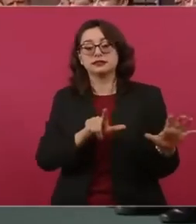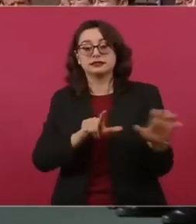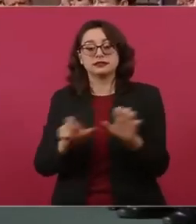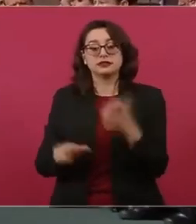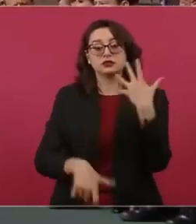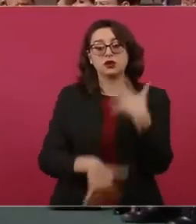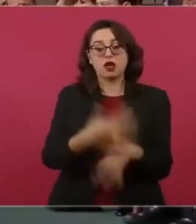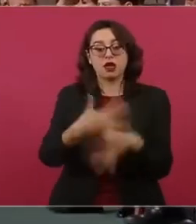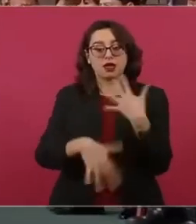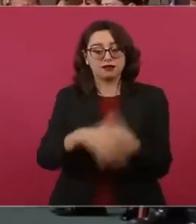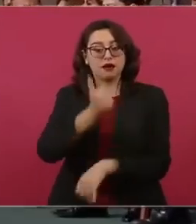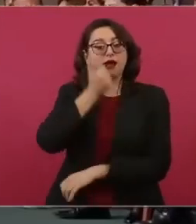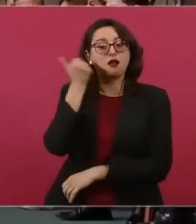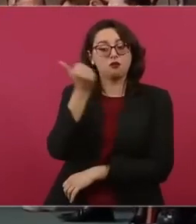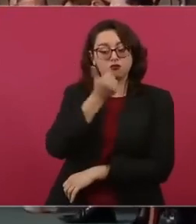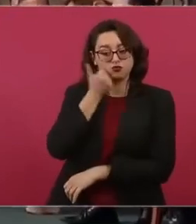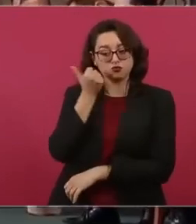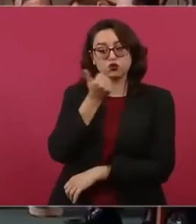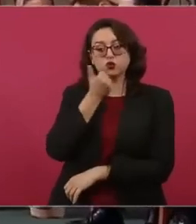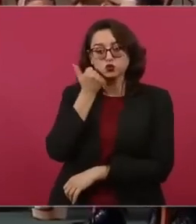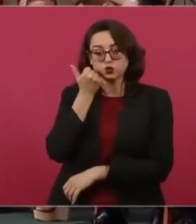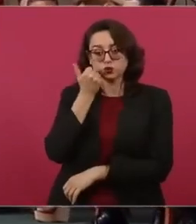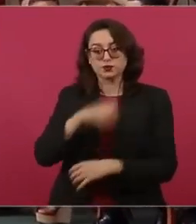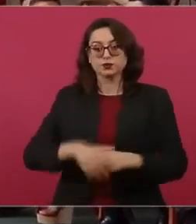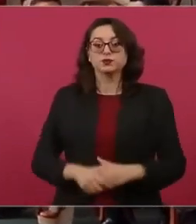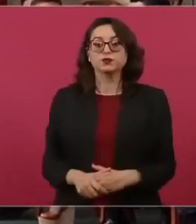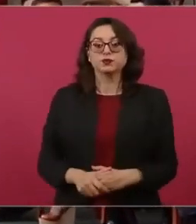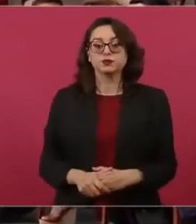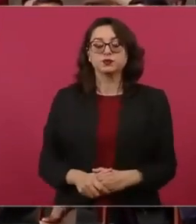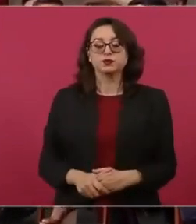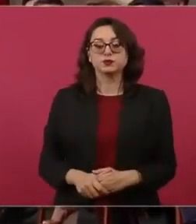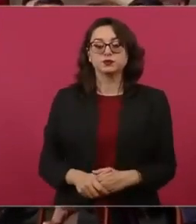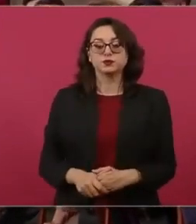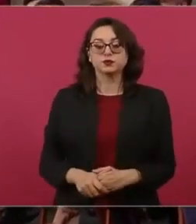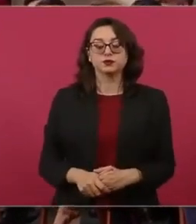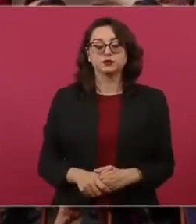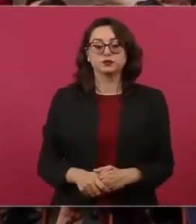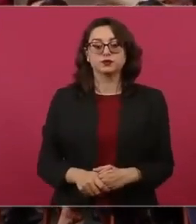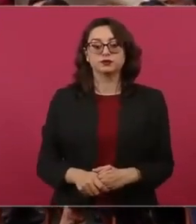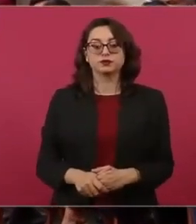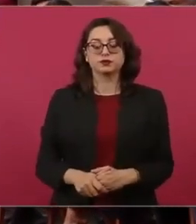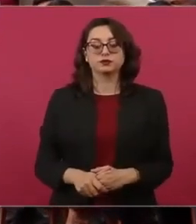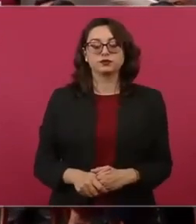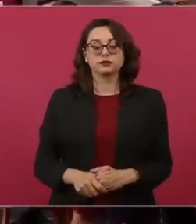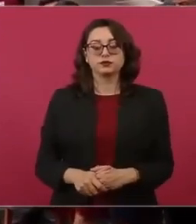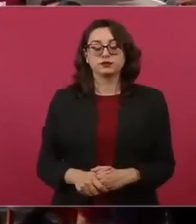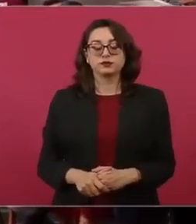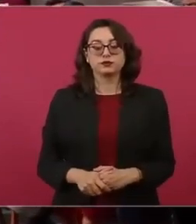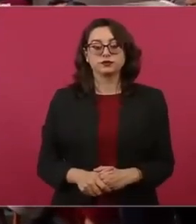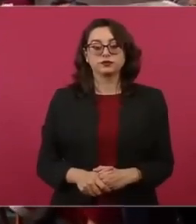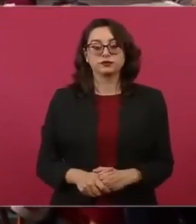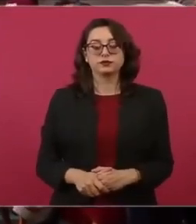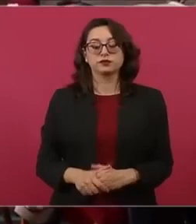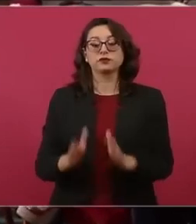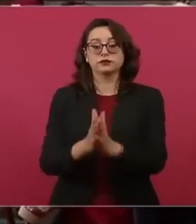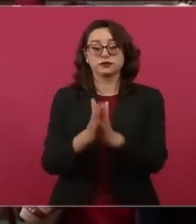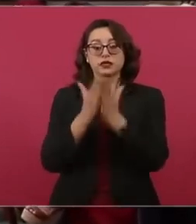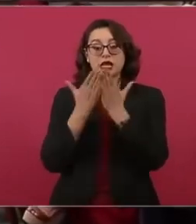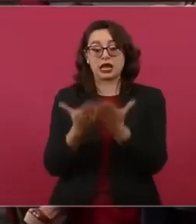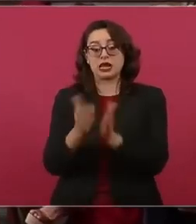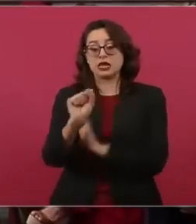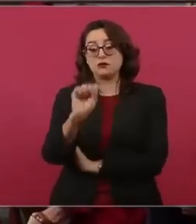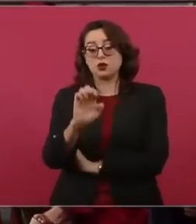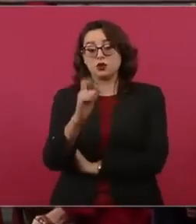62.715 alumnos. Se concluyeron los nuevos contenidos de los libros de